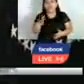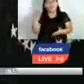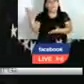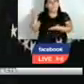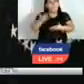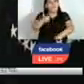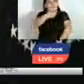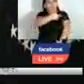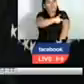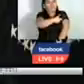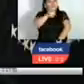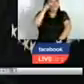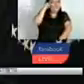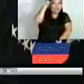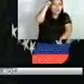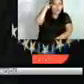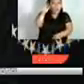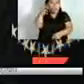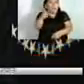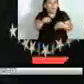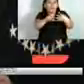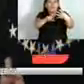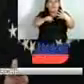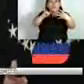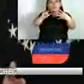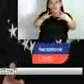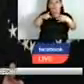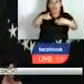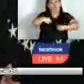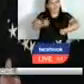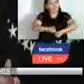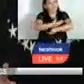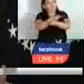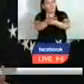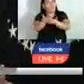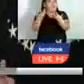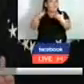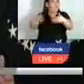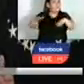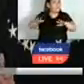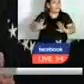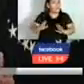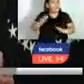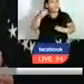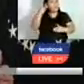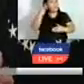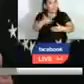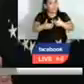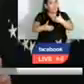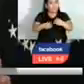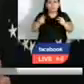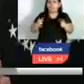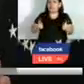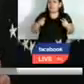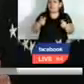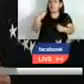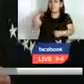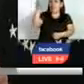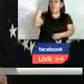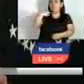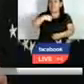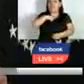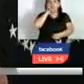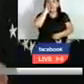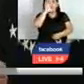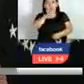vacunas para adultos para fines de julio. Me complace anunciar hoy que, como consecuencia del proceso acelerado que ordené y que acabo